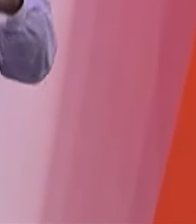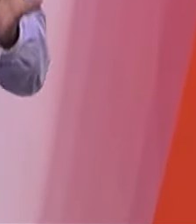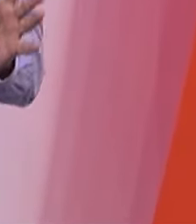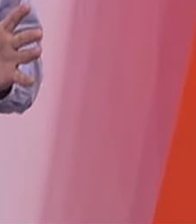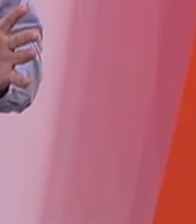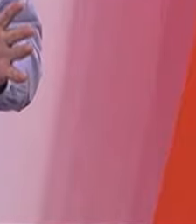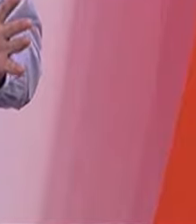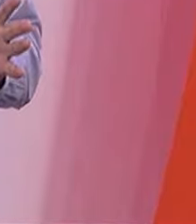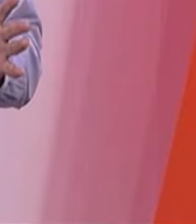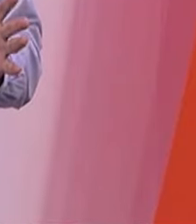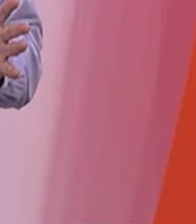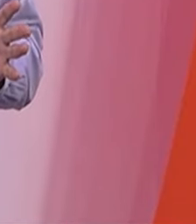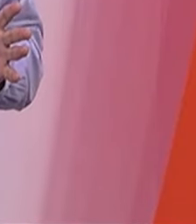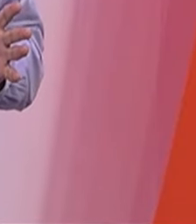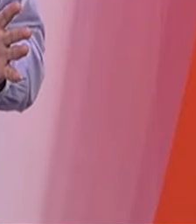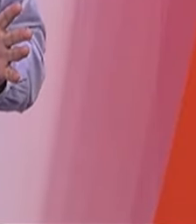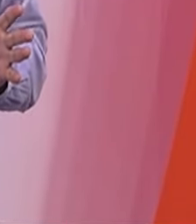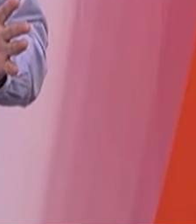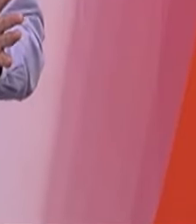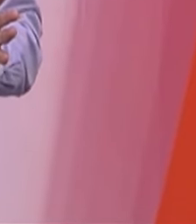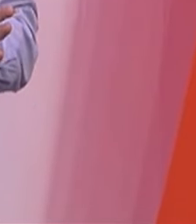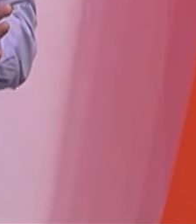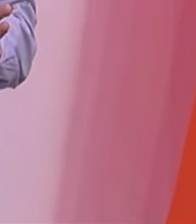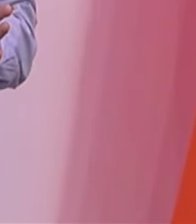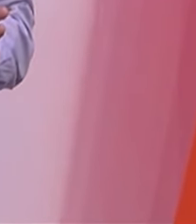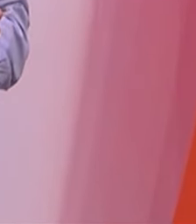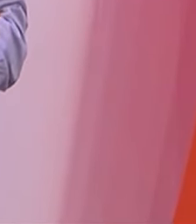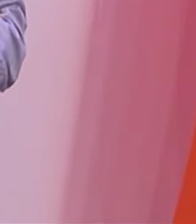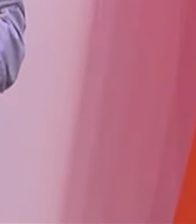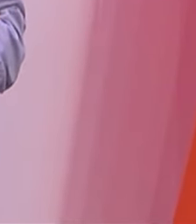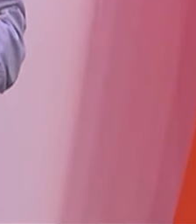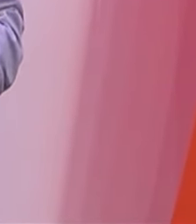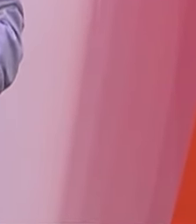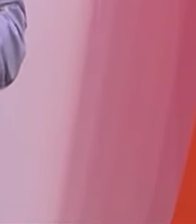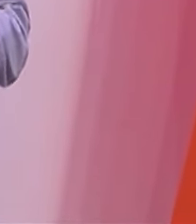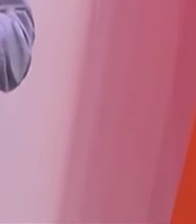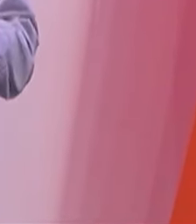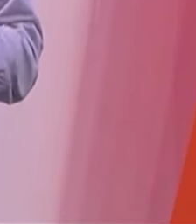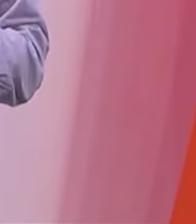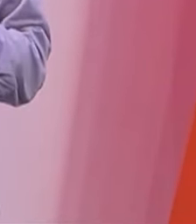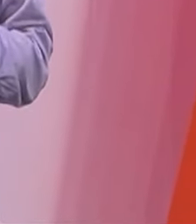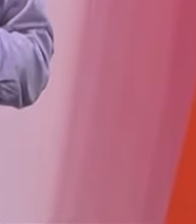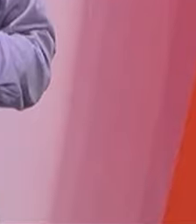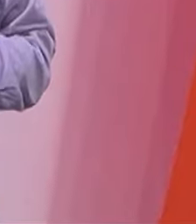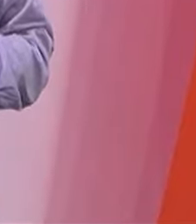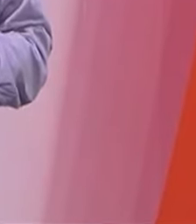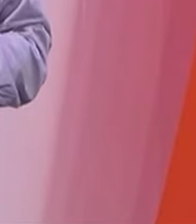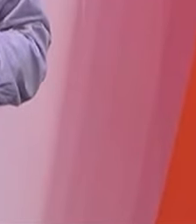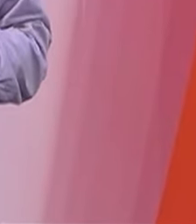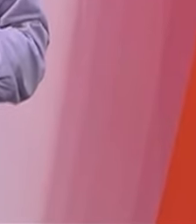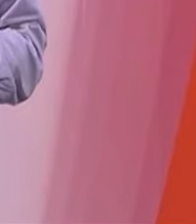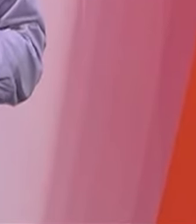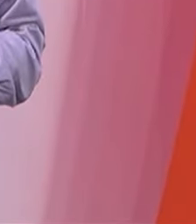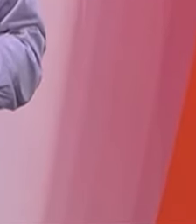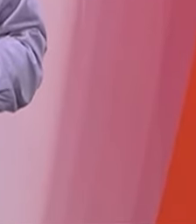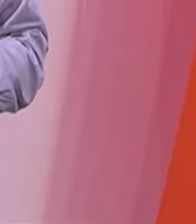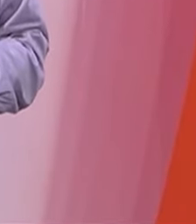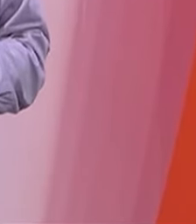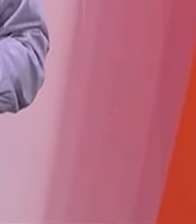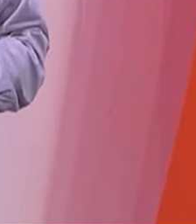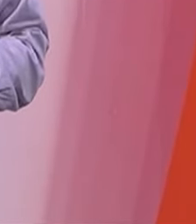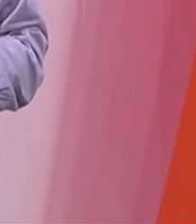10 preguntas primero en español y luego las pasamos a inglés. Pueden utilizar cualquier traductor, ya les hice